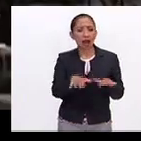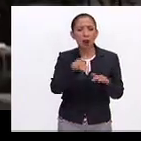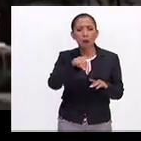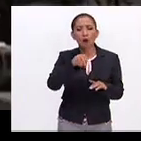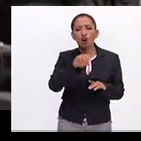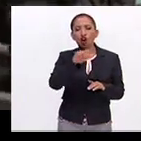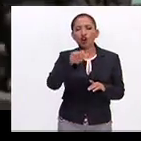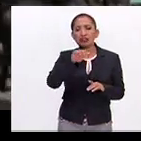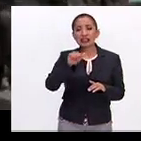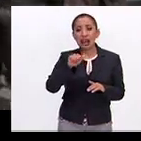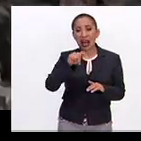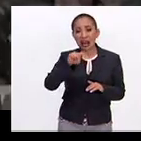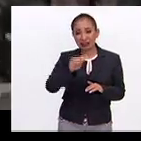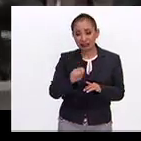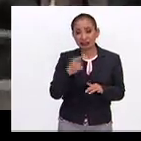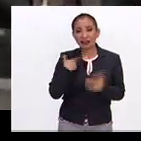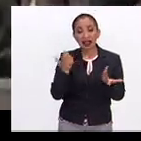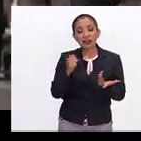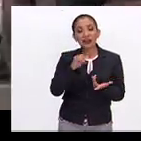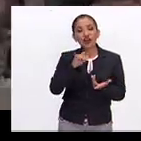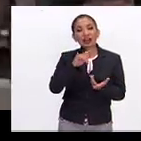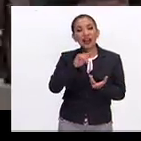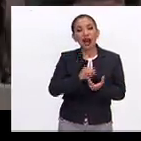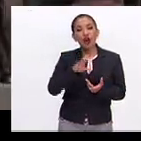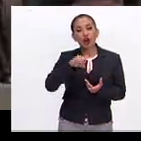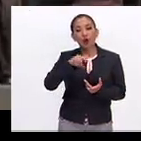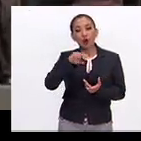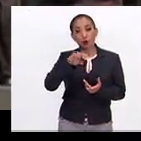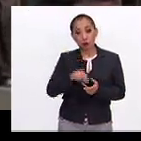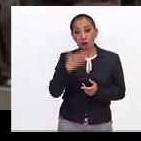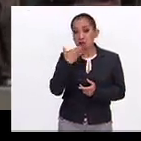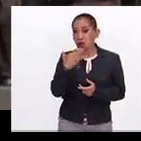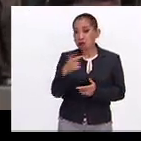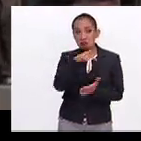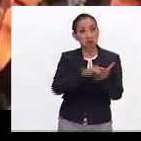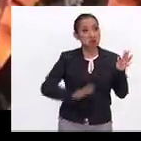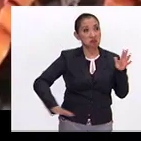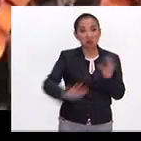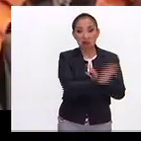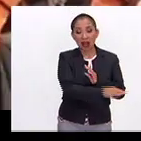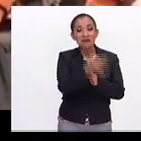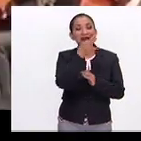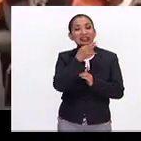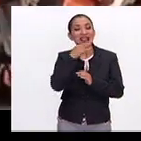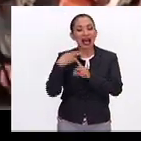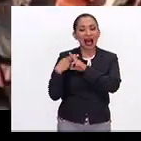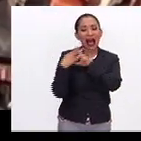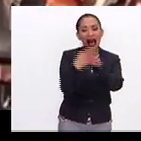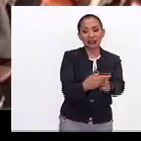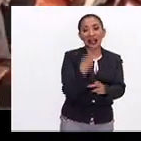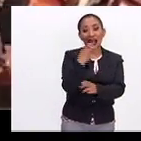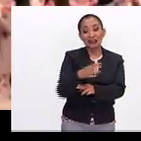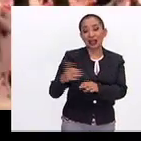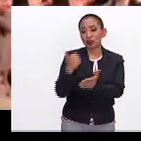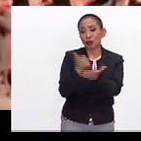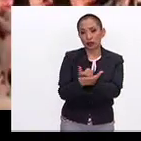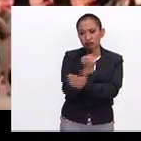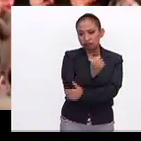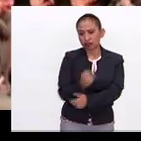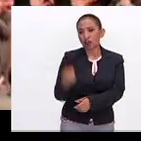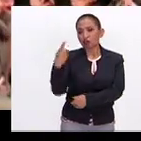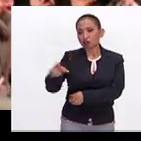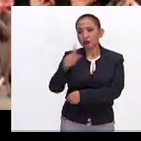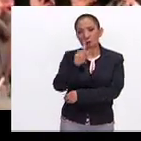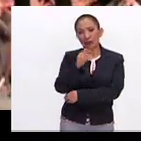magnífico Mozart. El concierto de la Sinfónica de Cancún tuvo el mejor escenario, los festejos de aniversario de esta joven ciudad famosa por